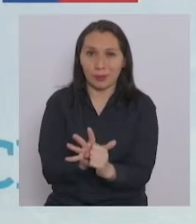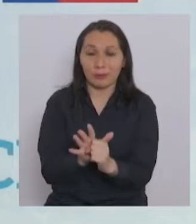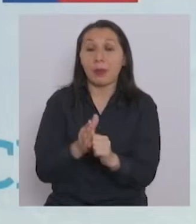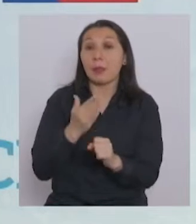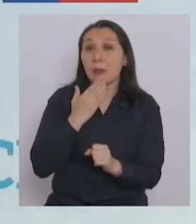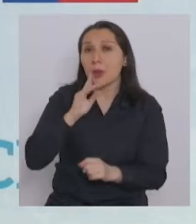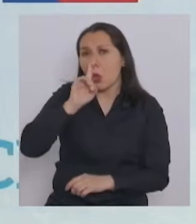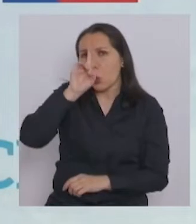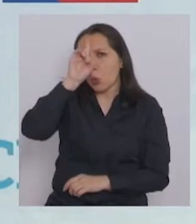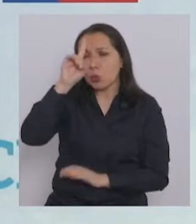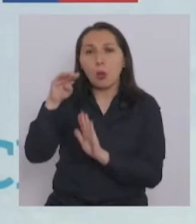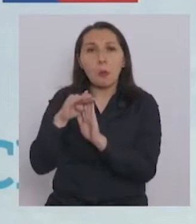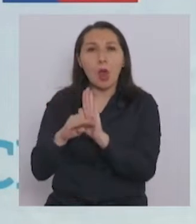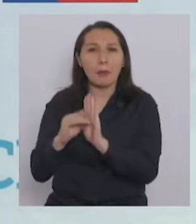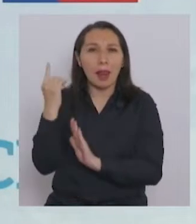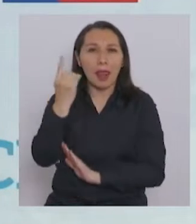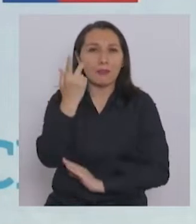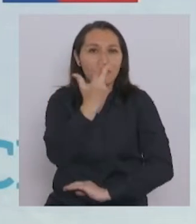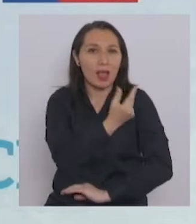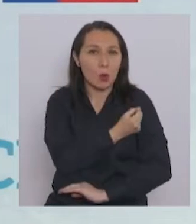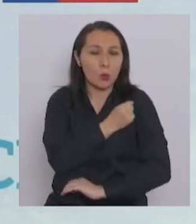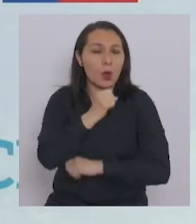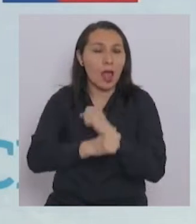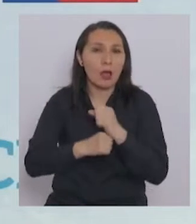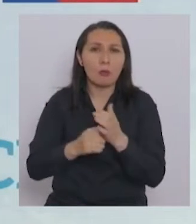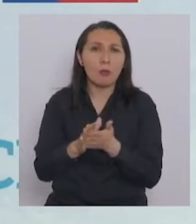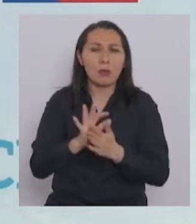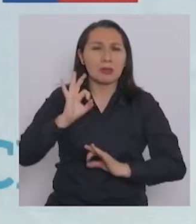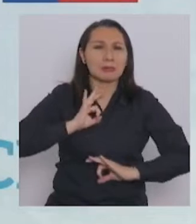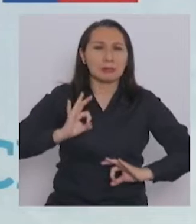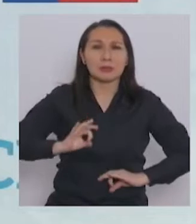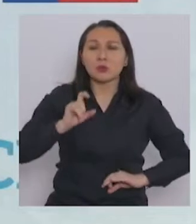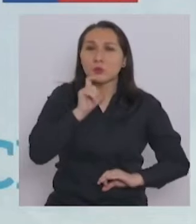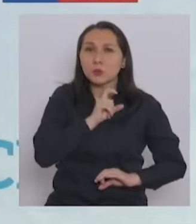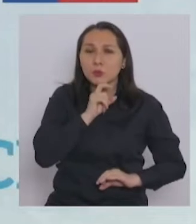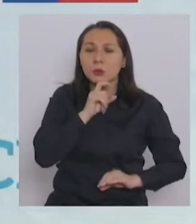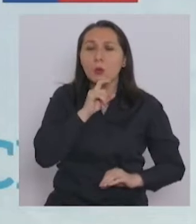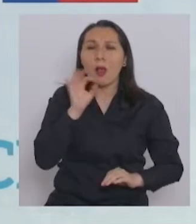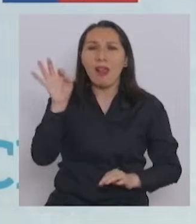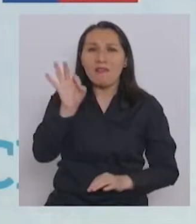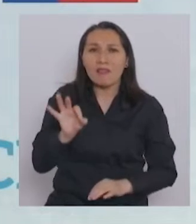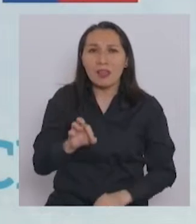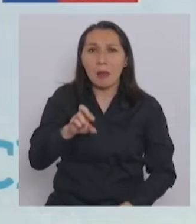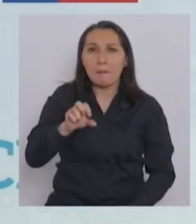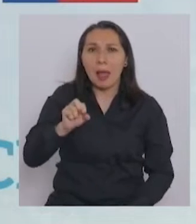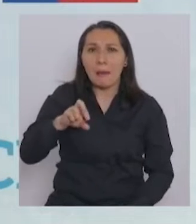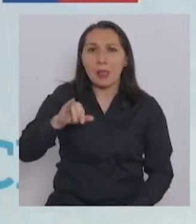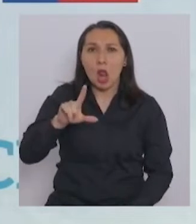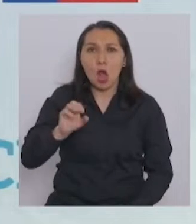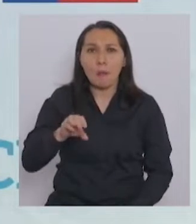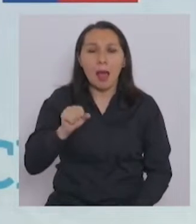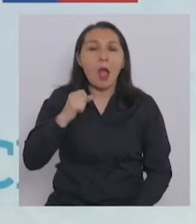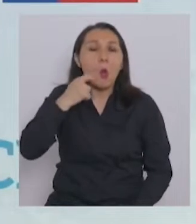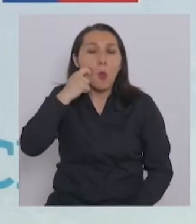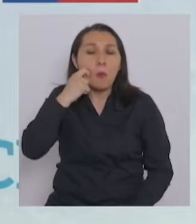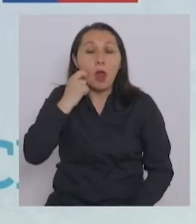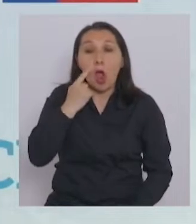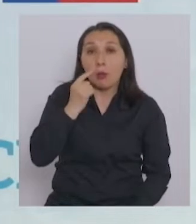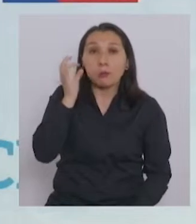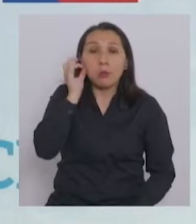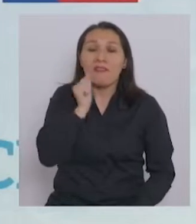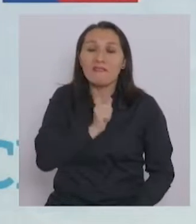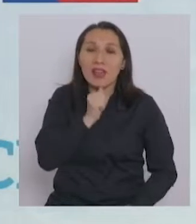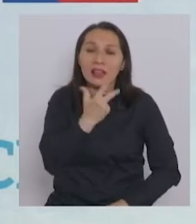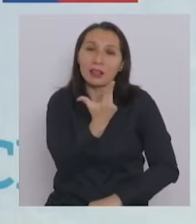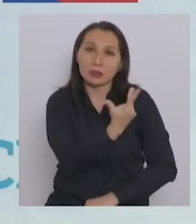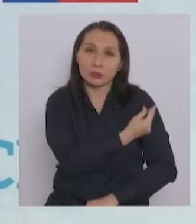vacunas habituales del Programa Nacional de Inmunizaciones, como el sarampión o el virus de papiloma humano, a alumnas y alumnos que aún no han recibido